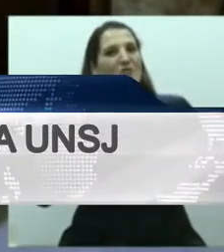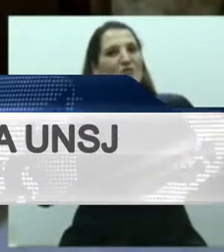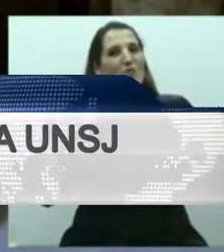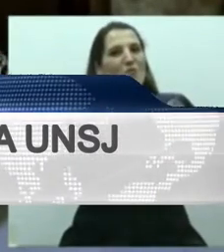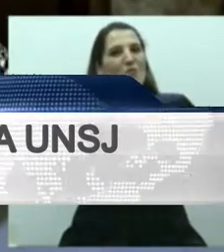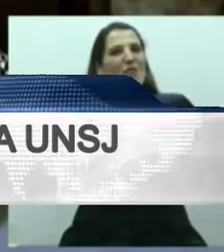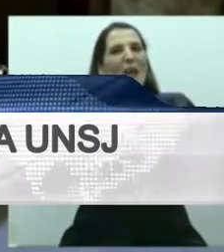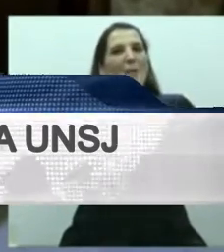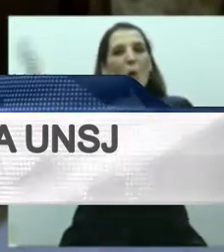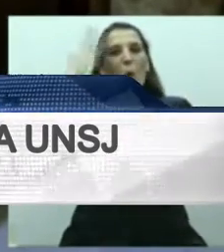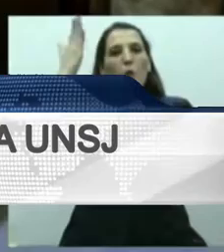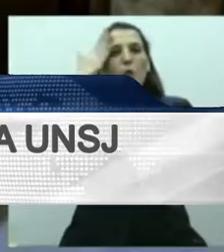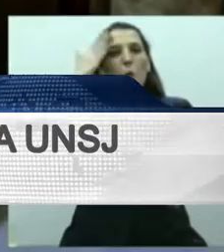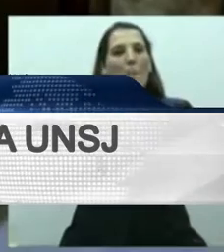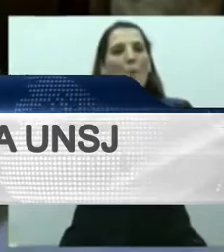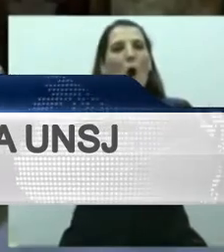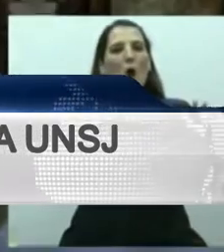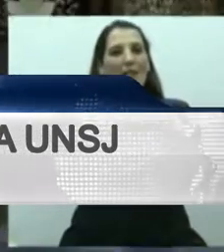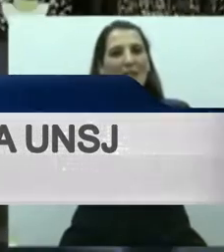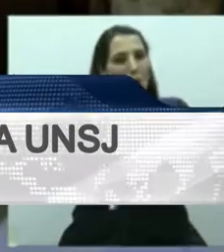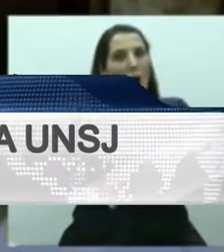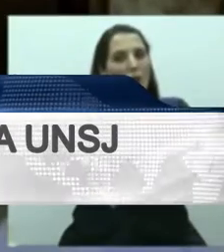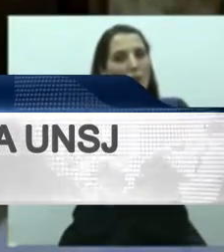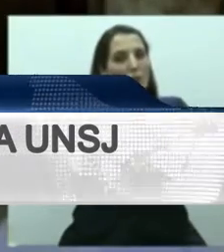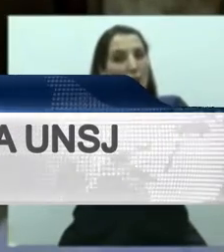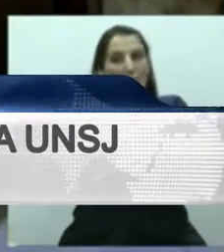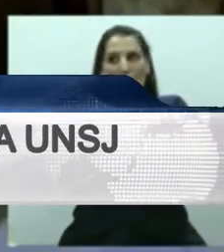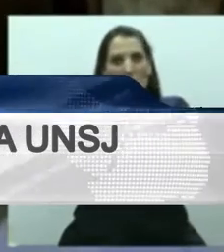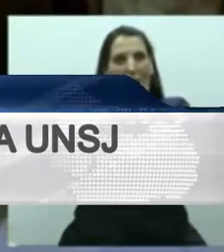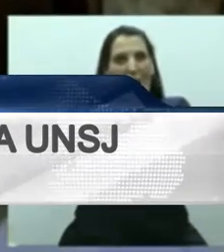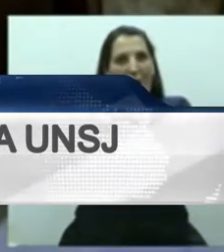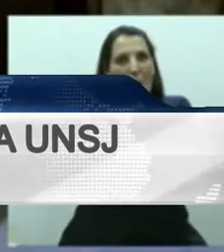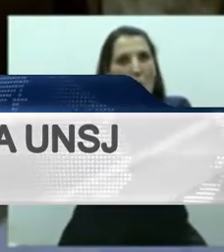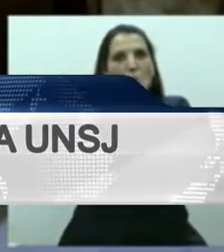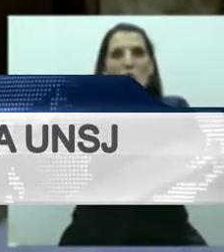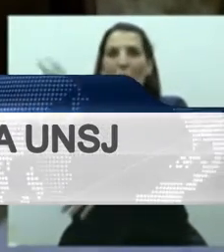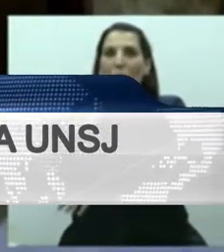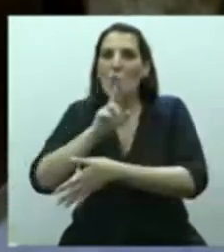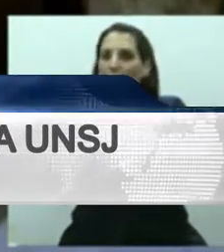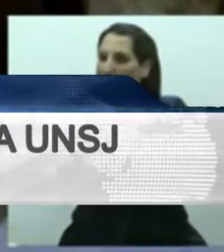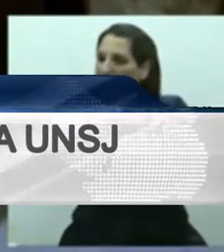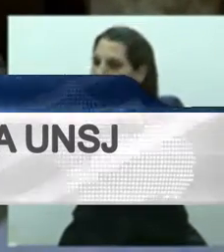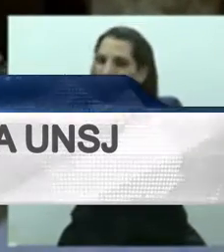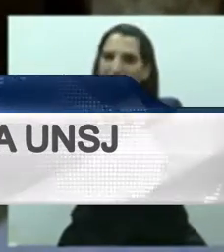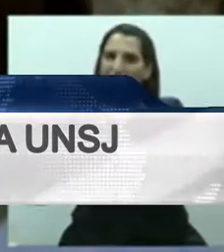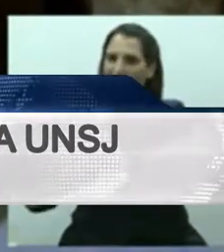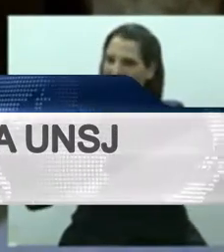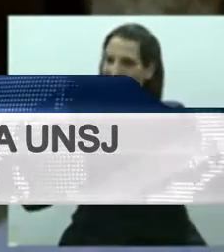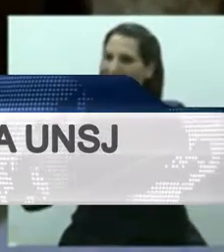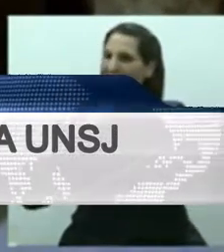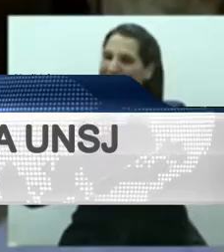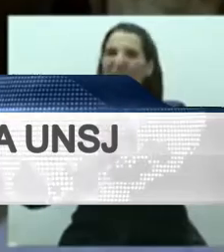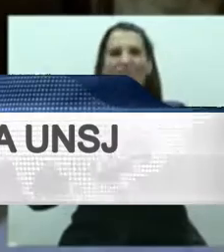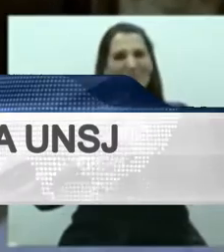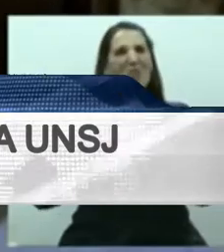medida de lo posible se siga concursando, porque es la mejor manera y la manera legítima de decir este cargo llegué por un concurso de